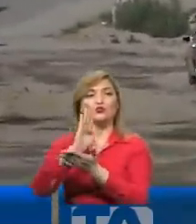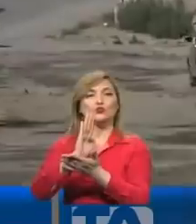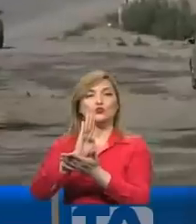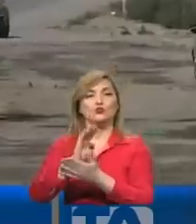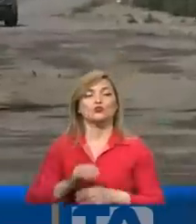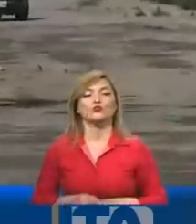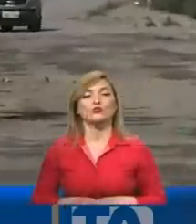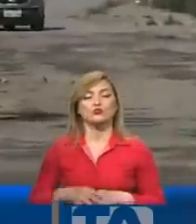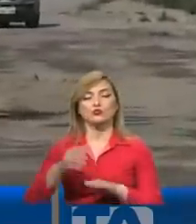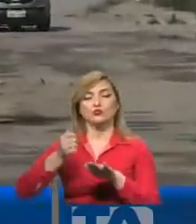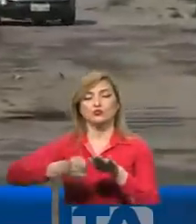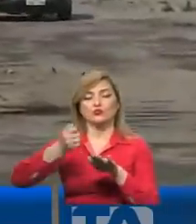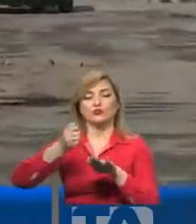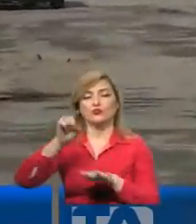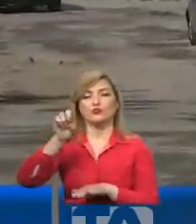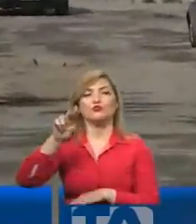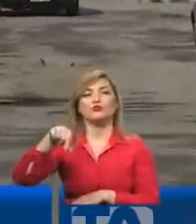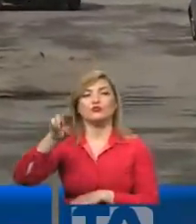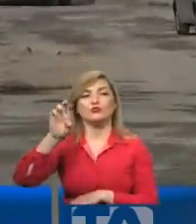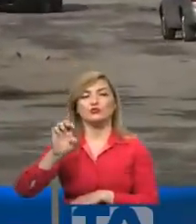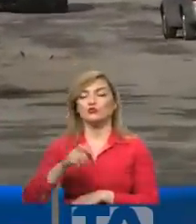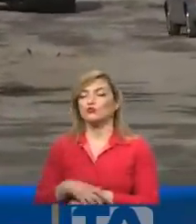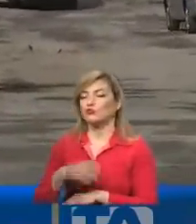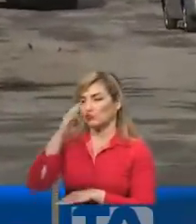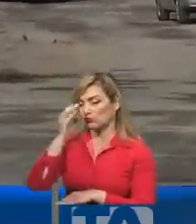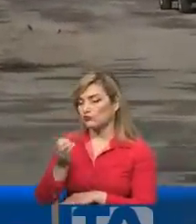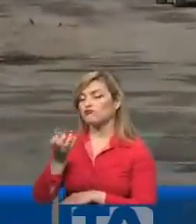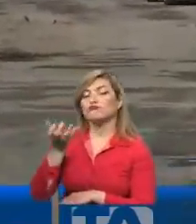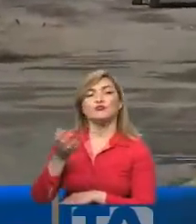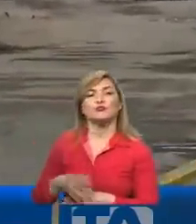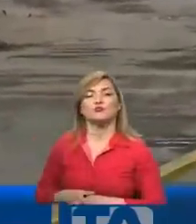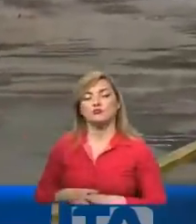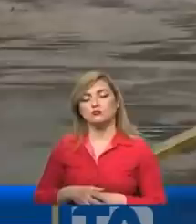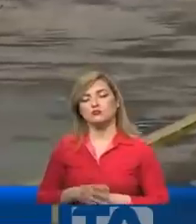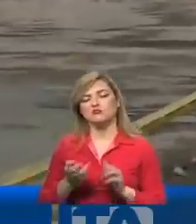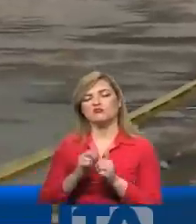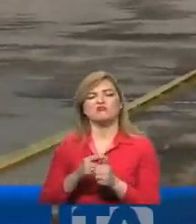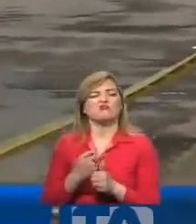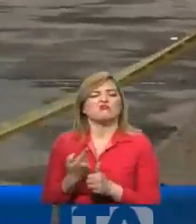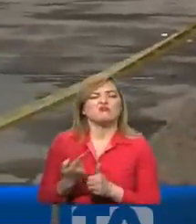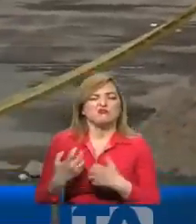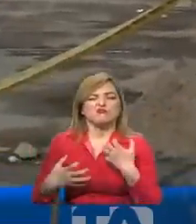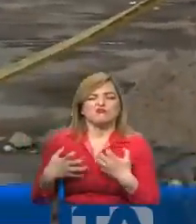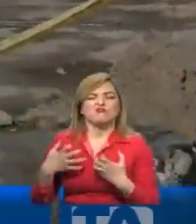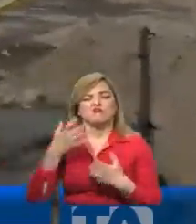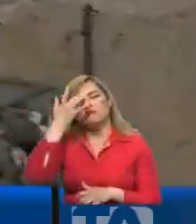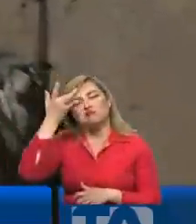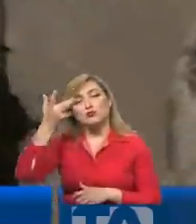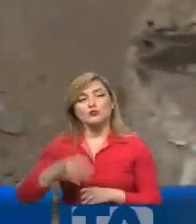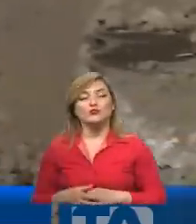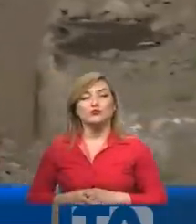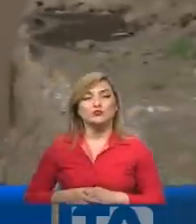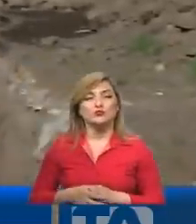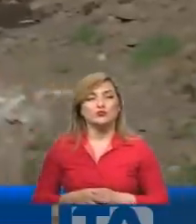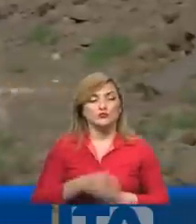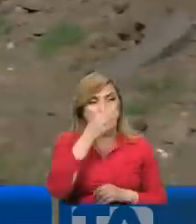el señor abogado Diego Duque. Muy buenos días, cuéntenos por favor, ¿cuál es el principal problema de su malestar? Gracias, muy buenos días